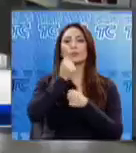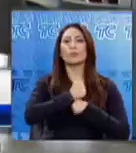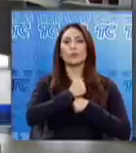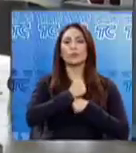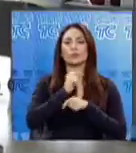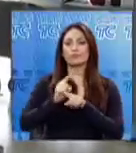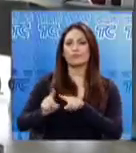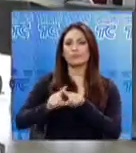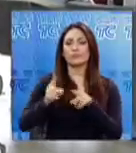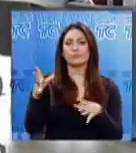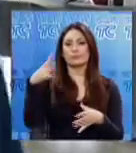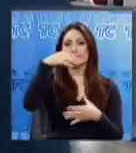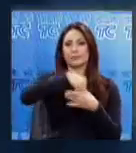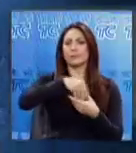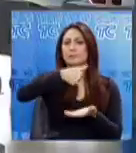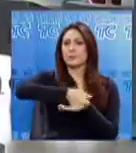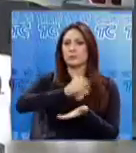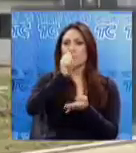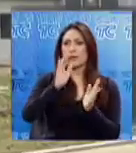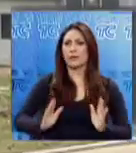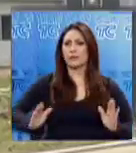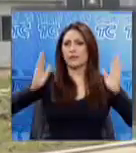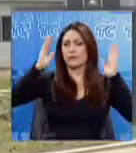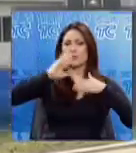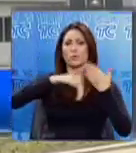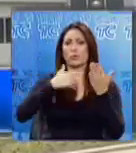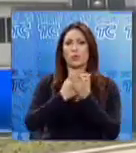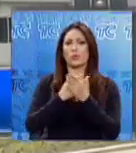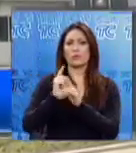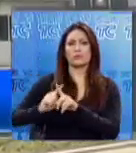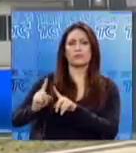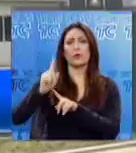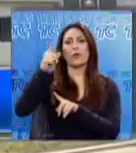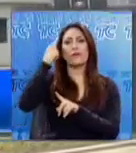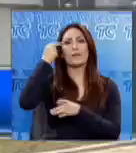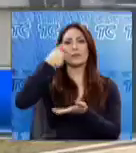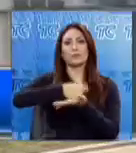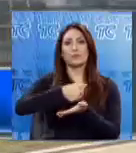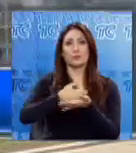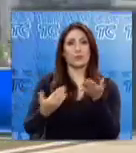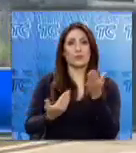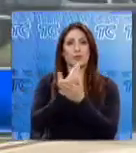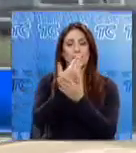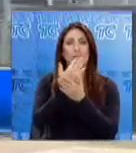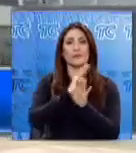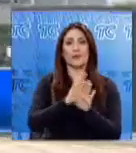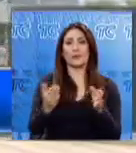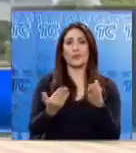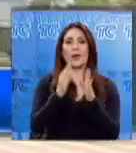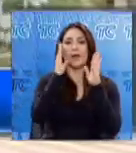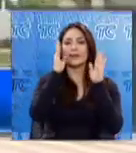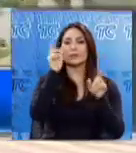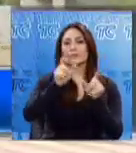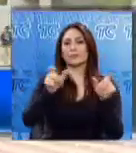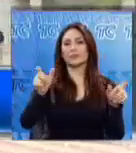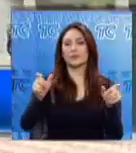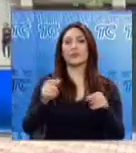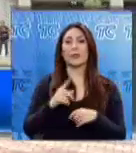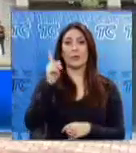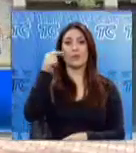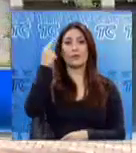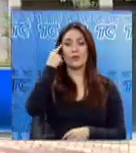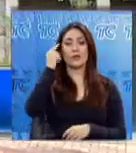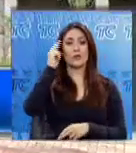habitantes del Cantón Milagro en la provincia del Guayas ya se benefician del moderno centro de atención ciudadana que el